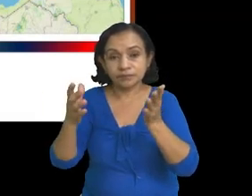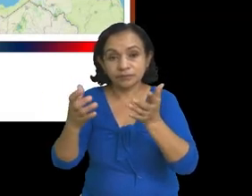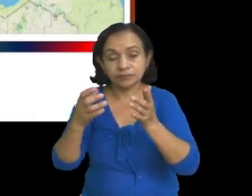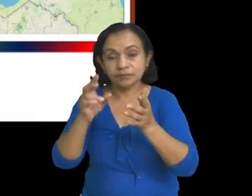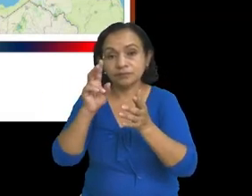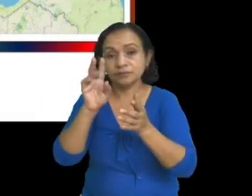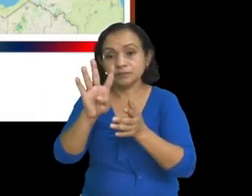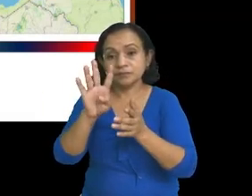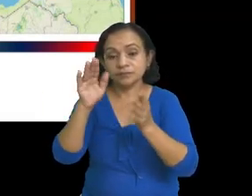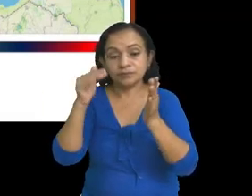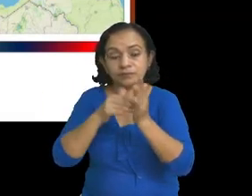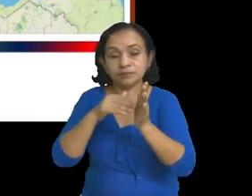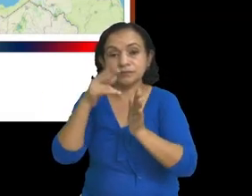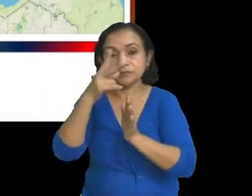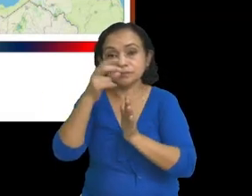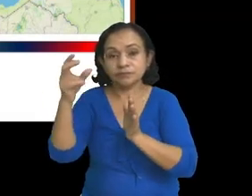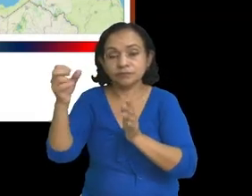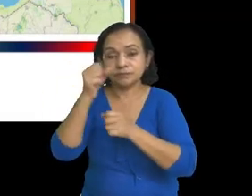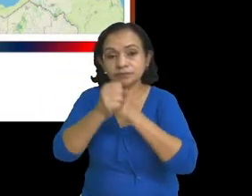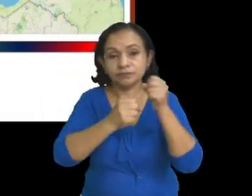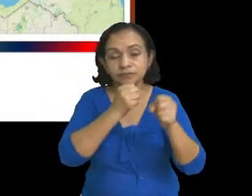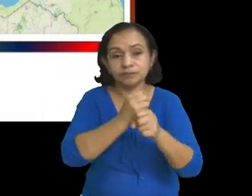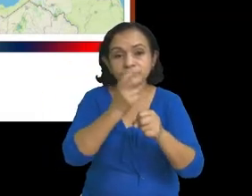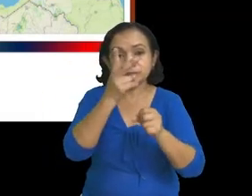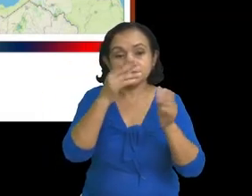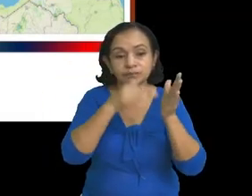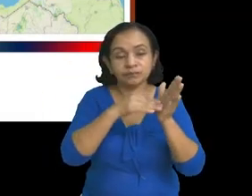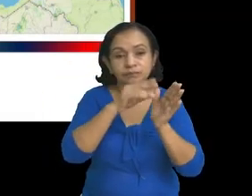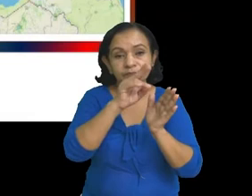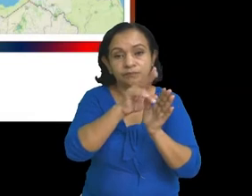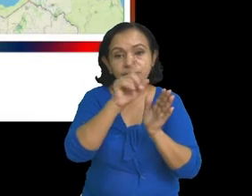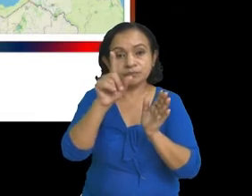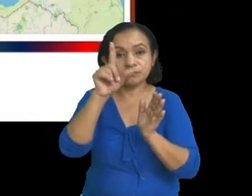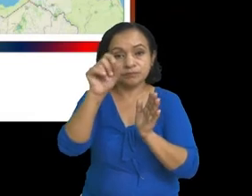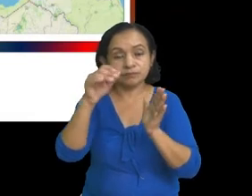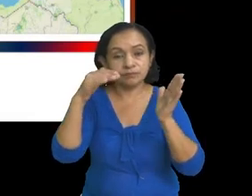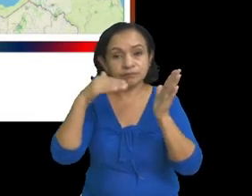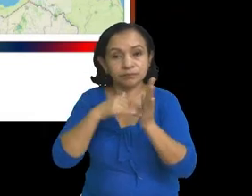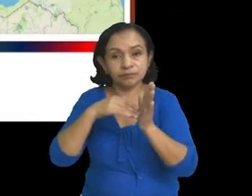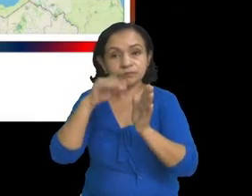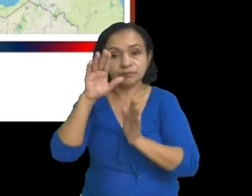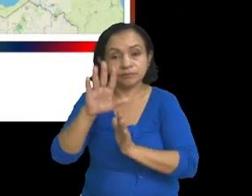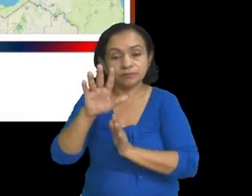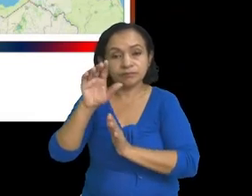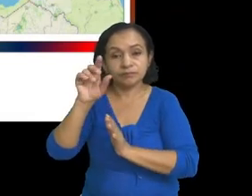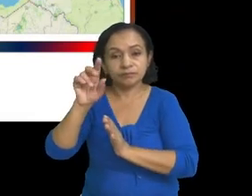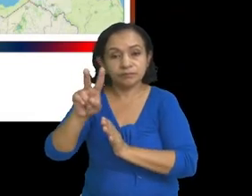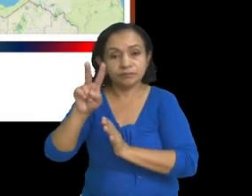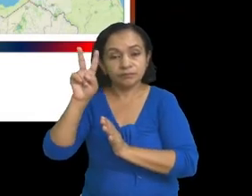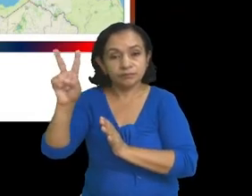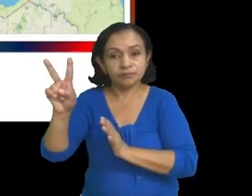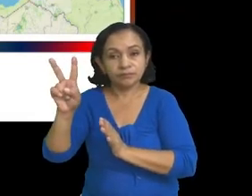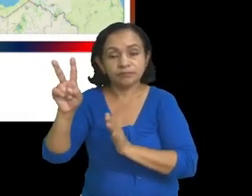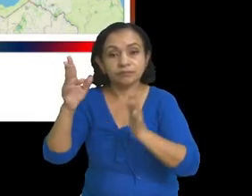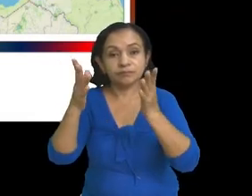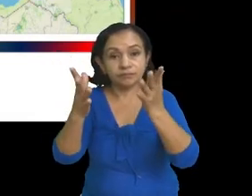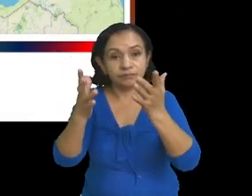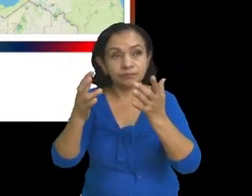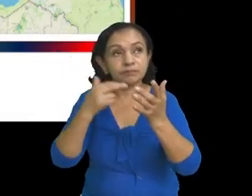este año y el año que viene completar los 10.522 sistemas